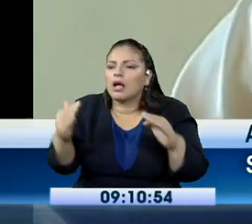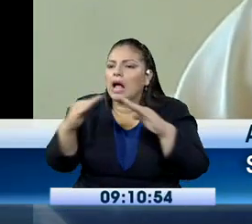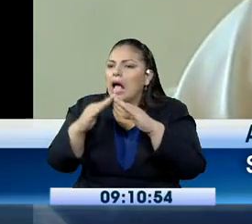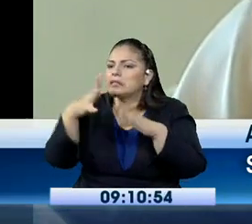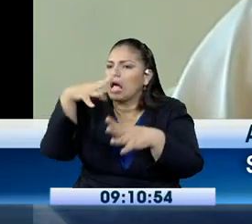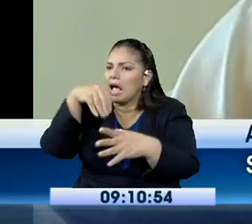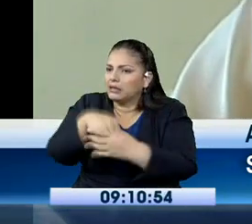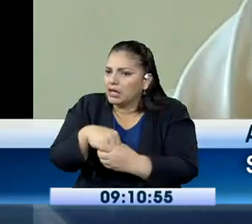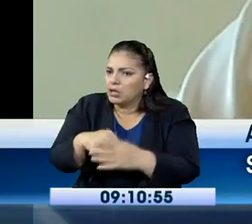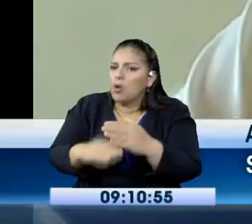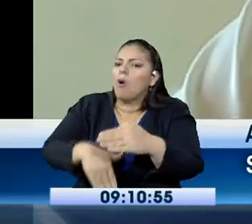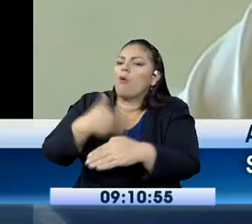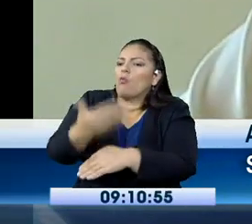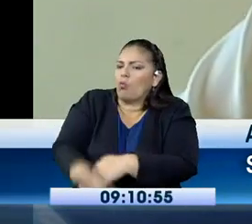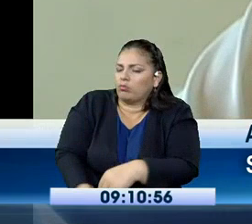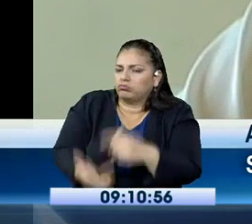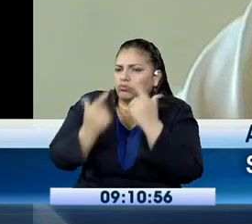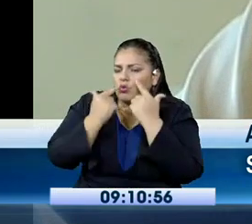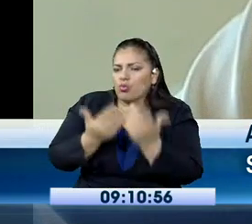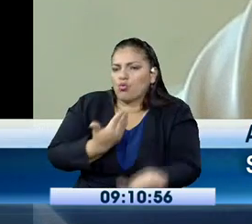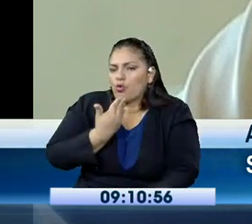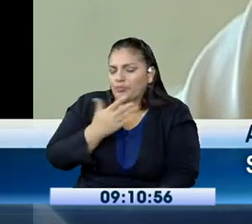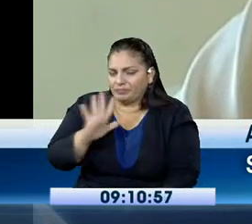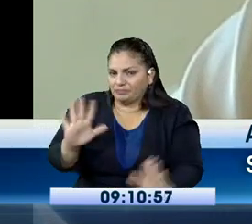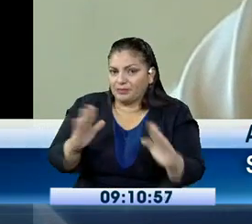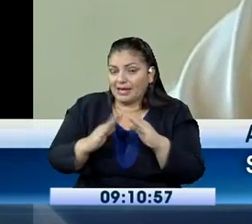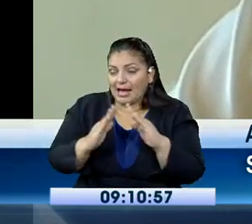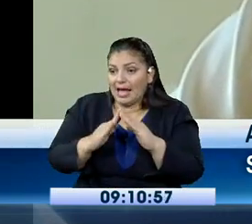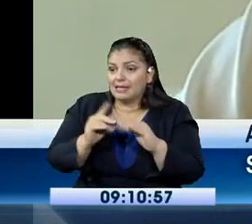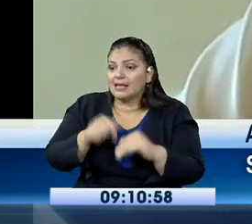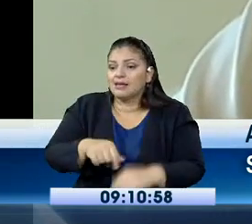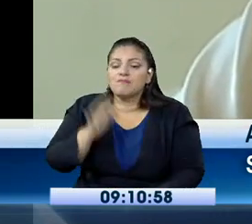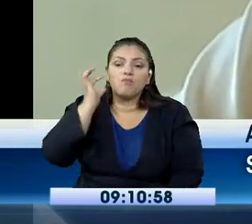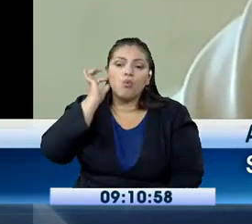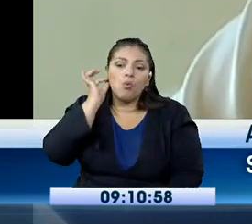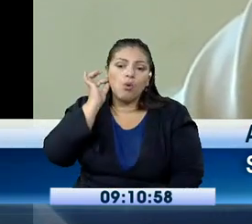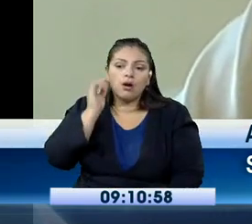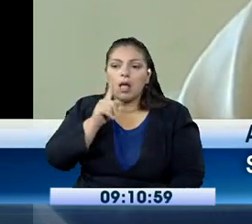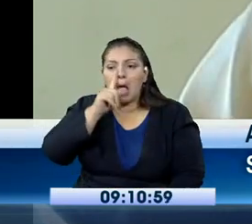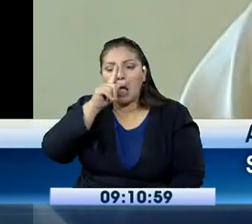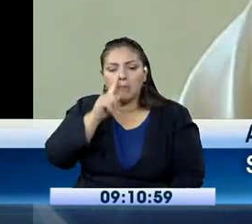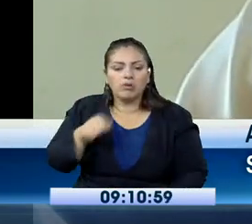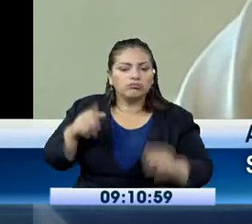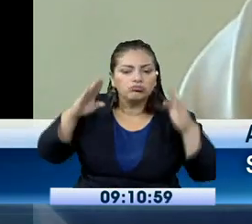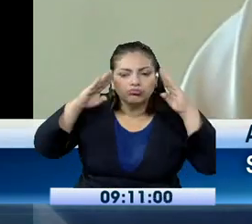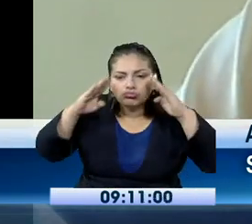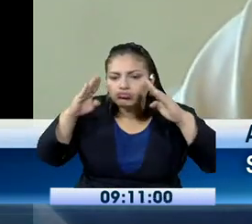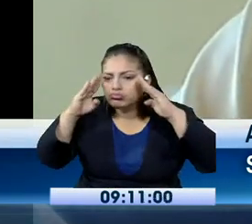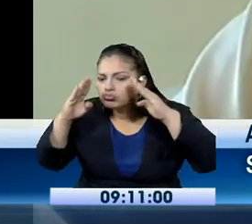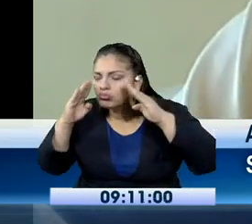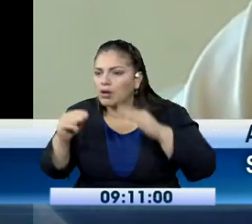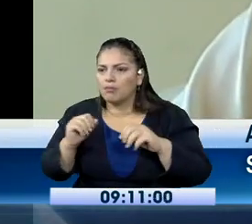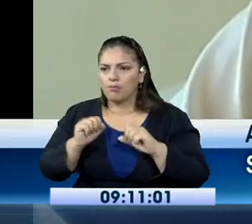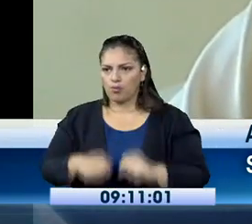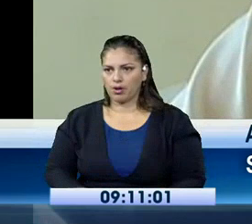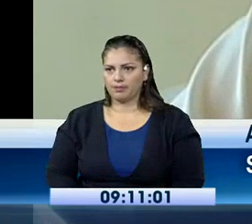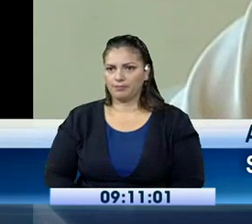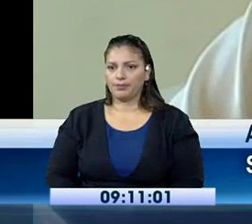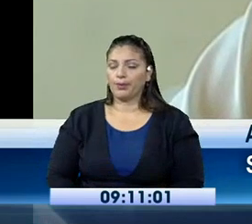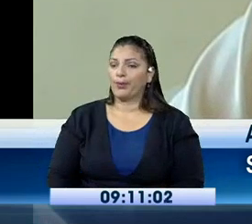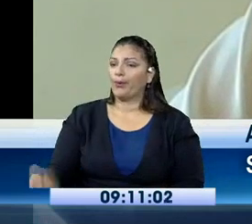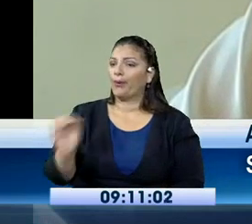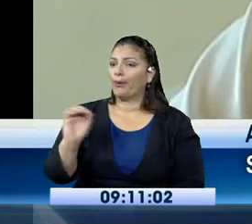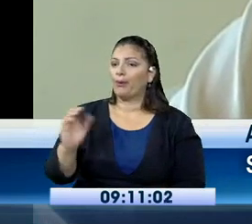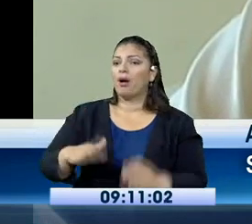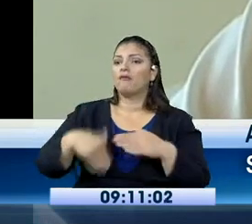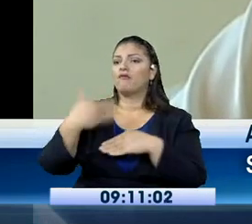empleada doméstica, si lo hubiera, o con un auxiliar que lo acompañe. Fuera de casa existen estos centros diurnos, ¿no? Donde